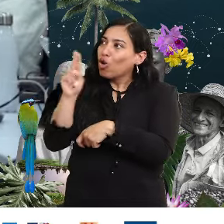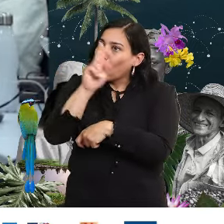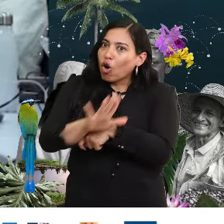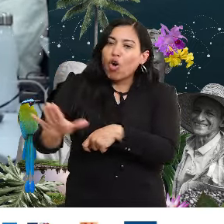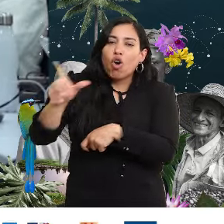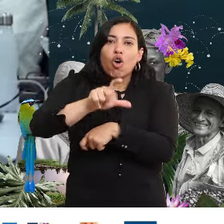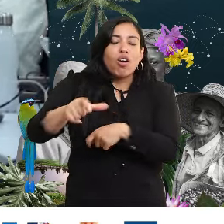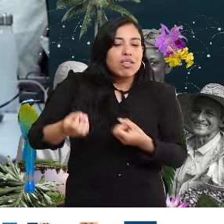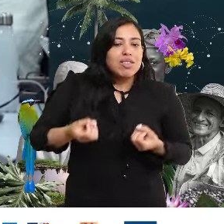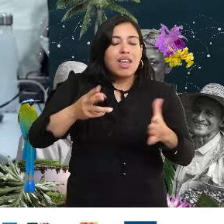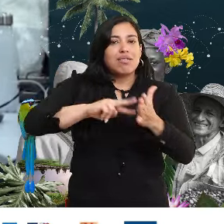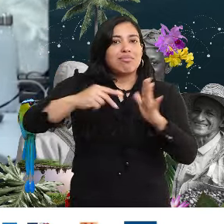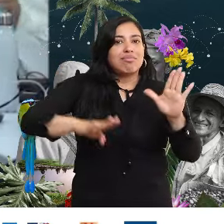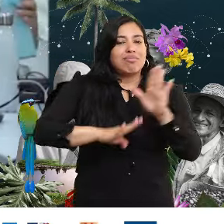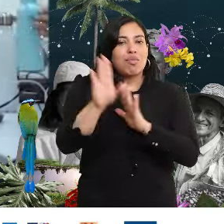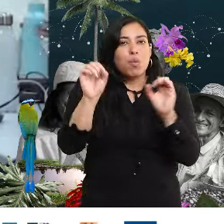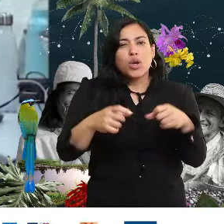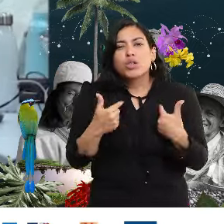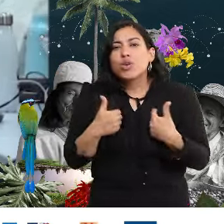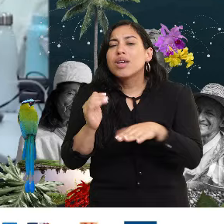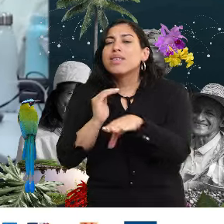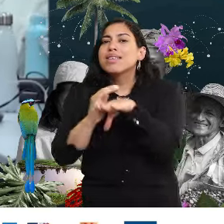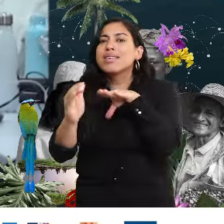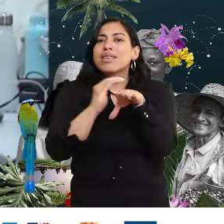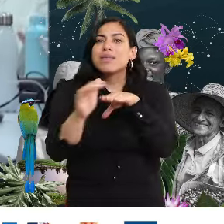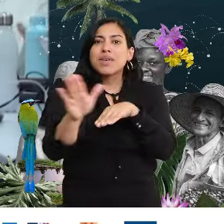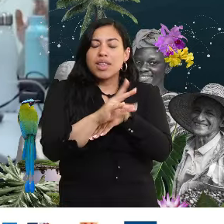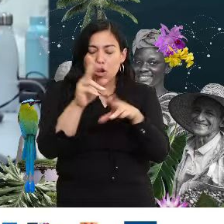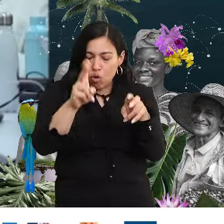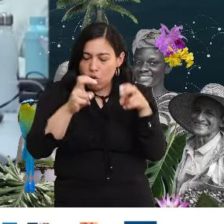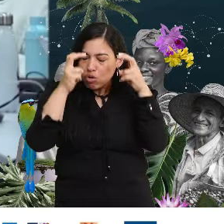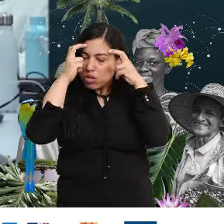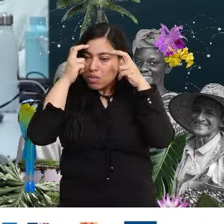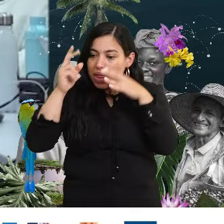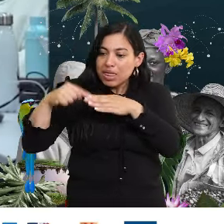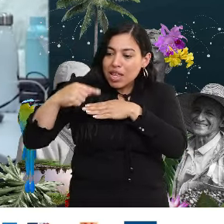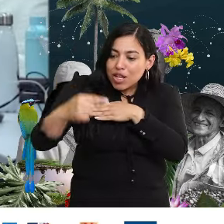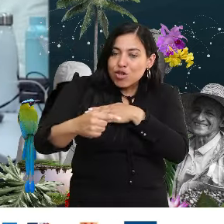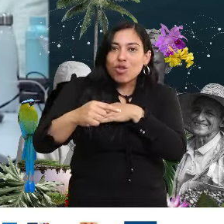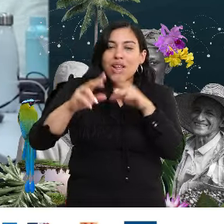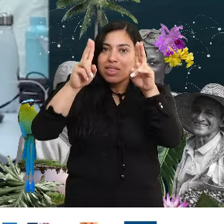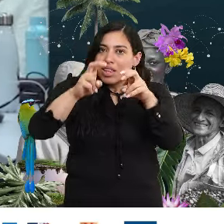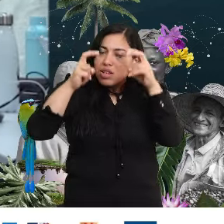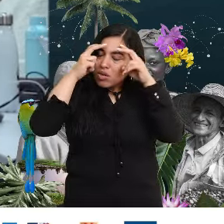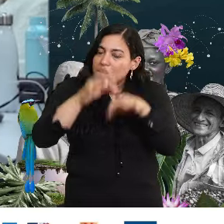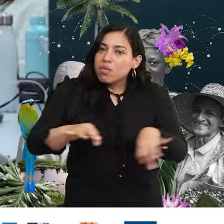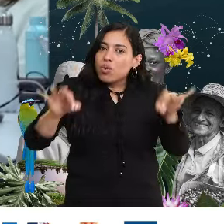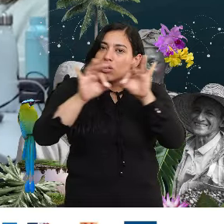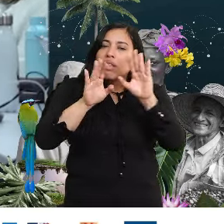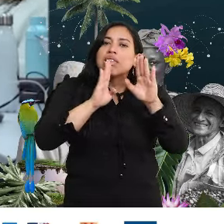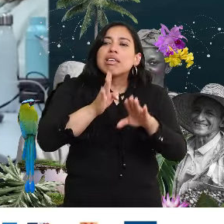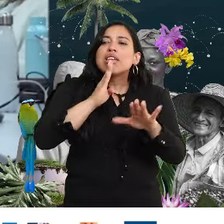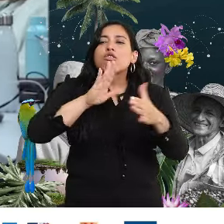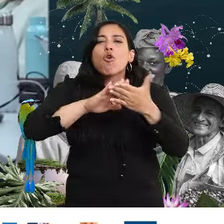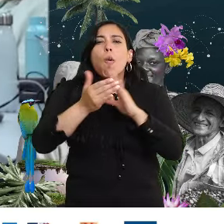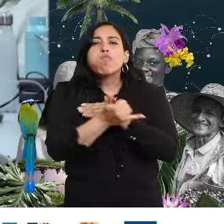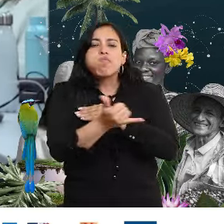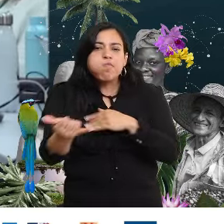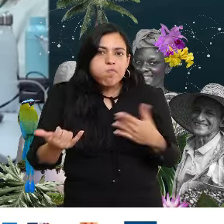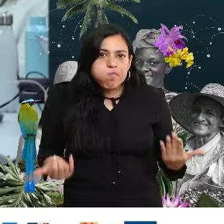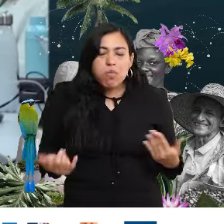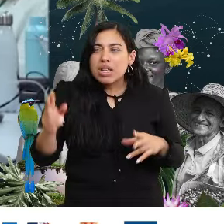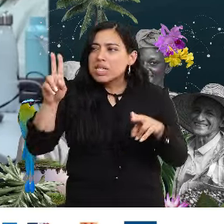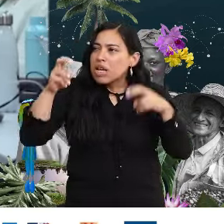para eso quiero invitar además a tener en cuenta los conocimientos tradicionales, los conocimientos que tienen las comunidades, esos